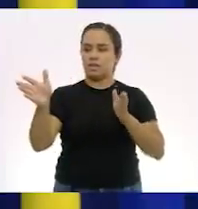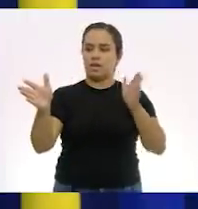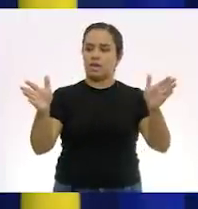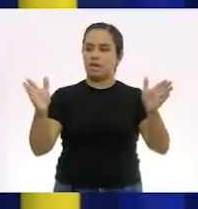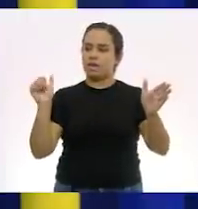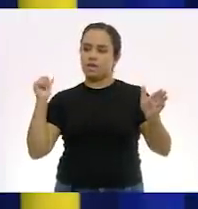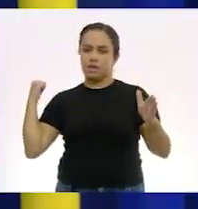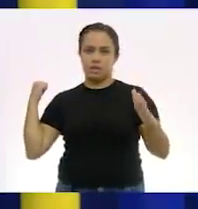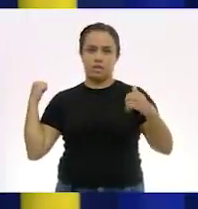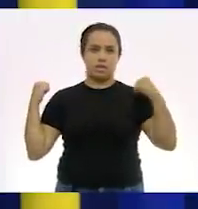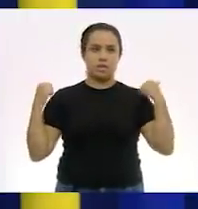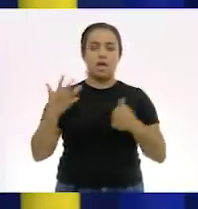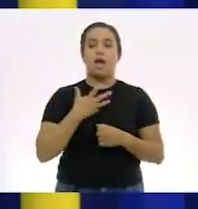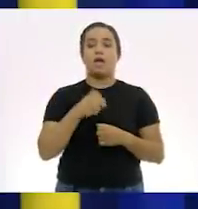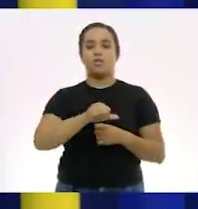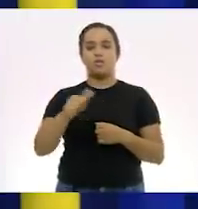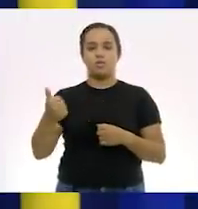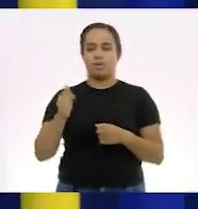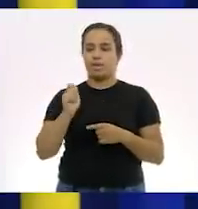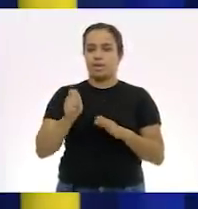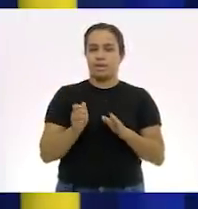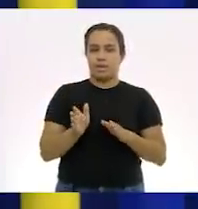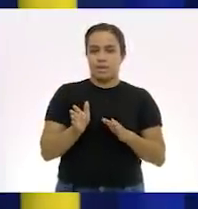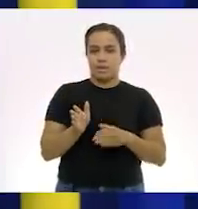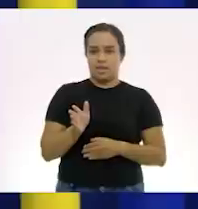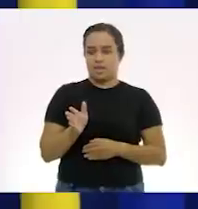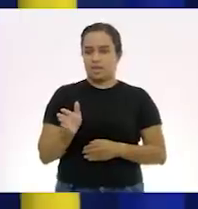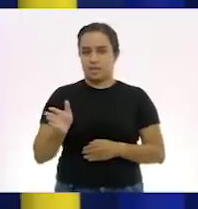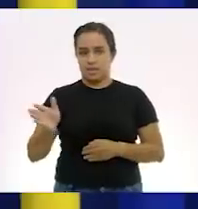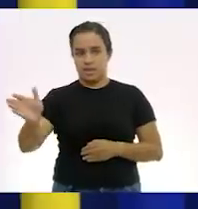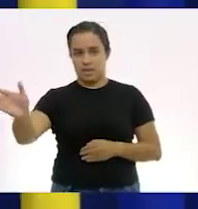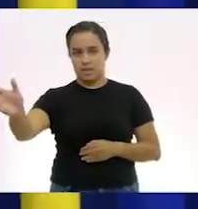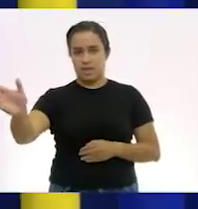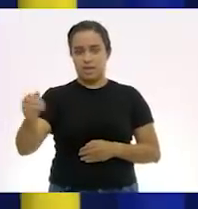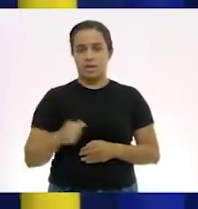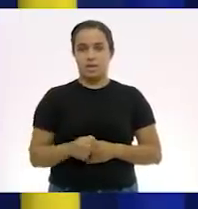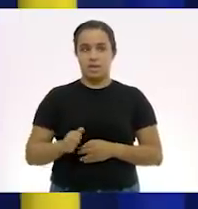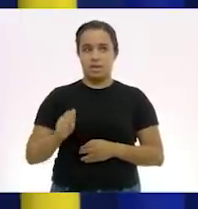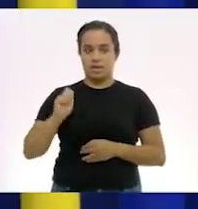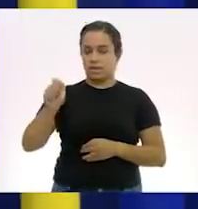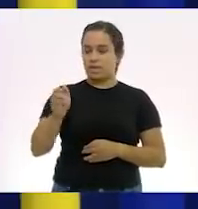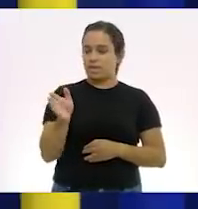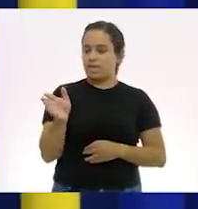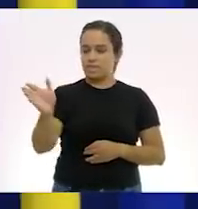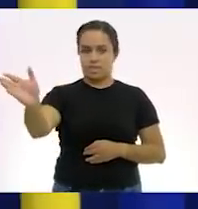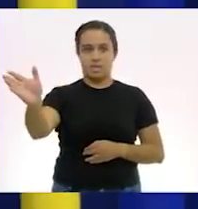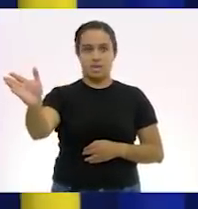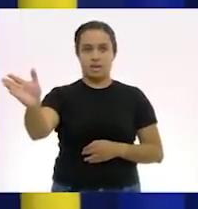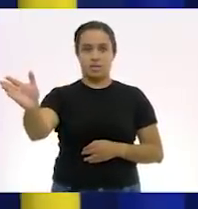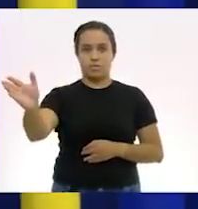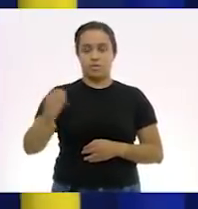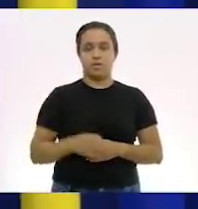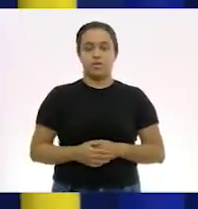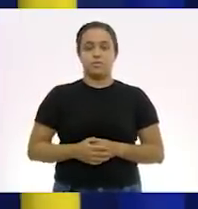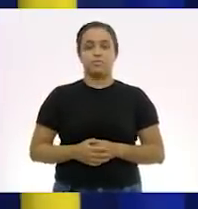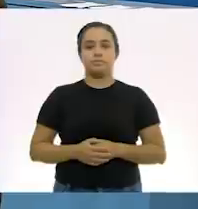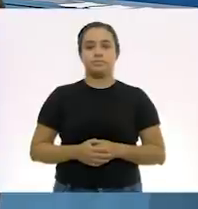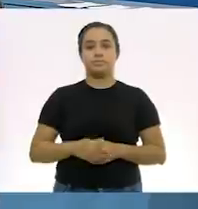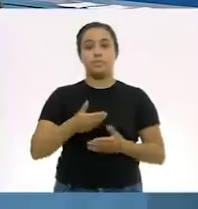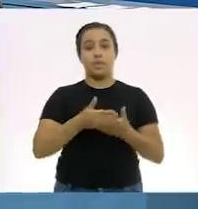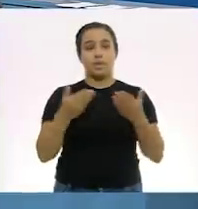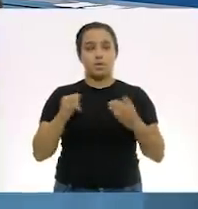¿Frente? Hacia adelante, hacia el frente. Esta es nuestra primera dirección. Tenemos otra segunda dirección que es hacia... ¿Tras? Hacia